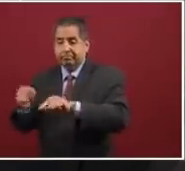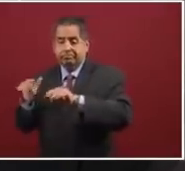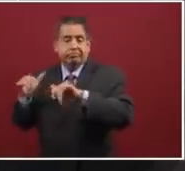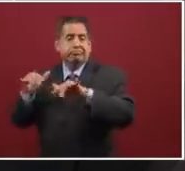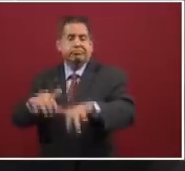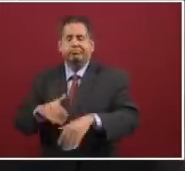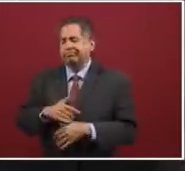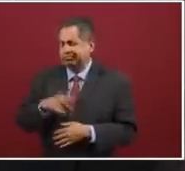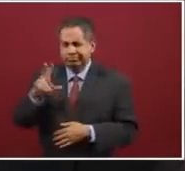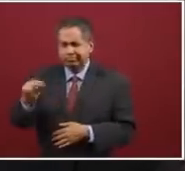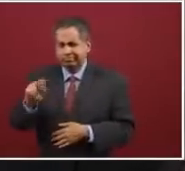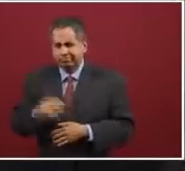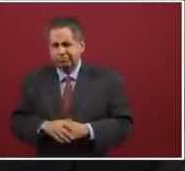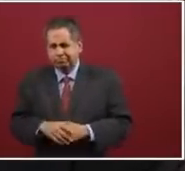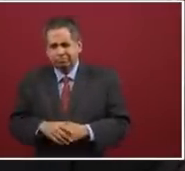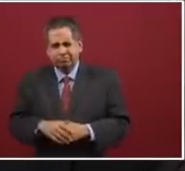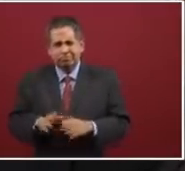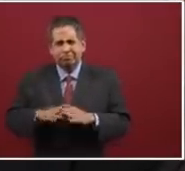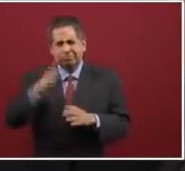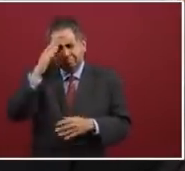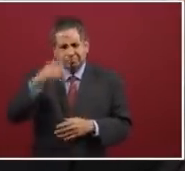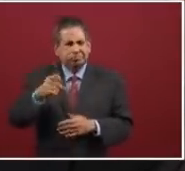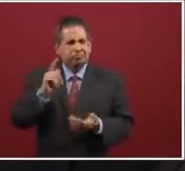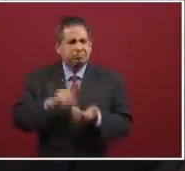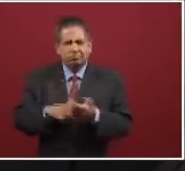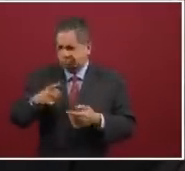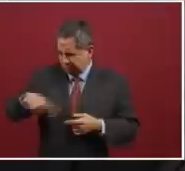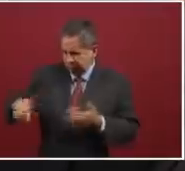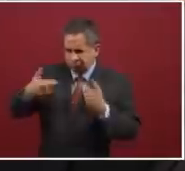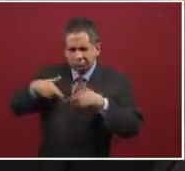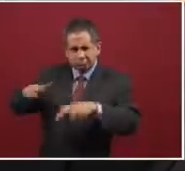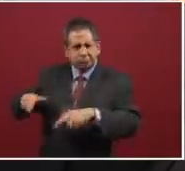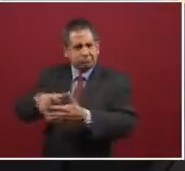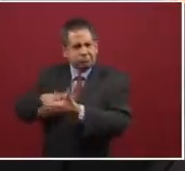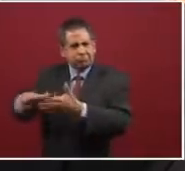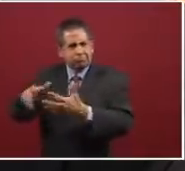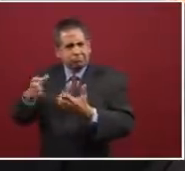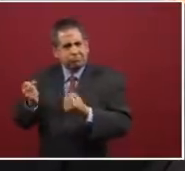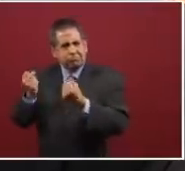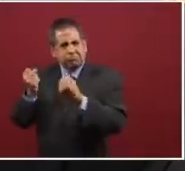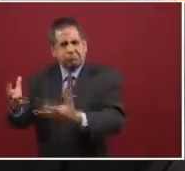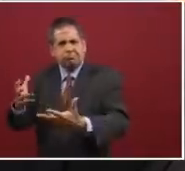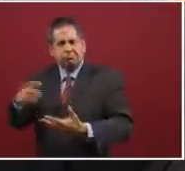¿cómo se sabe que no son representativos? Si hay gentes…